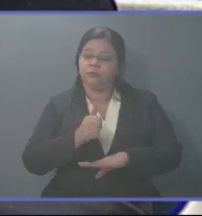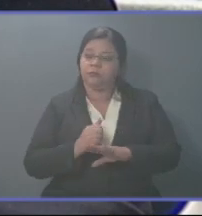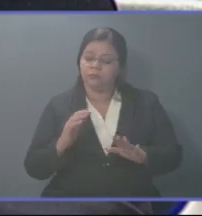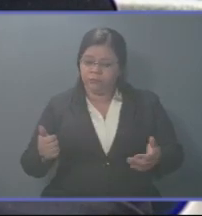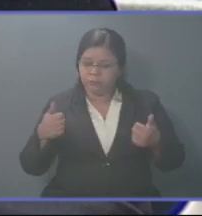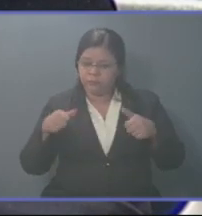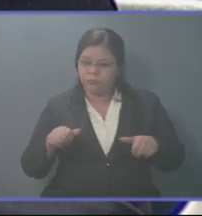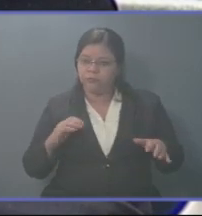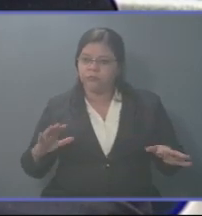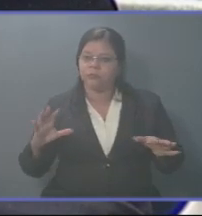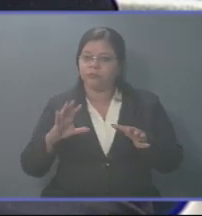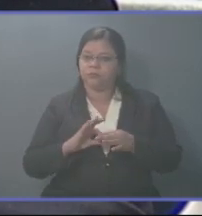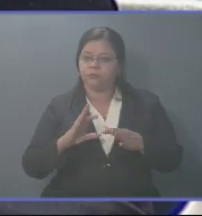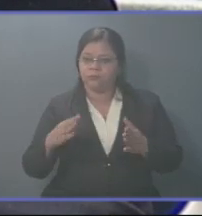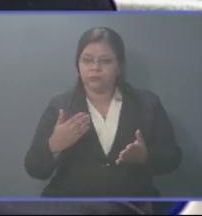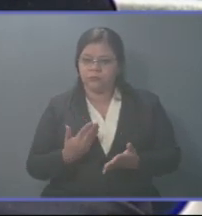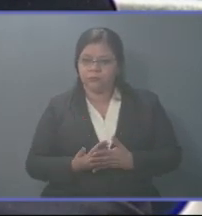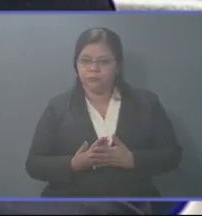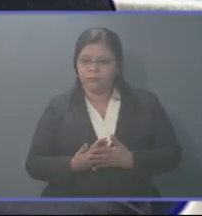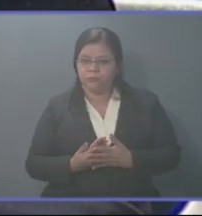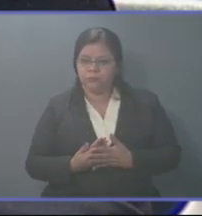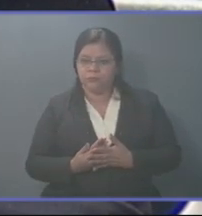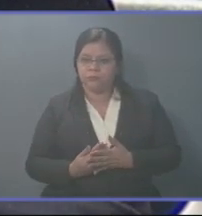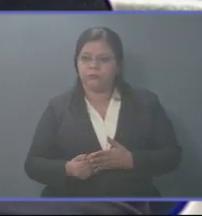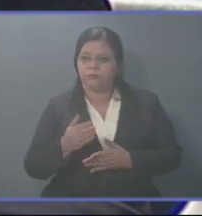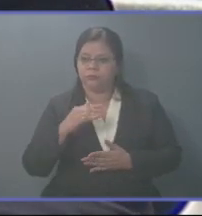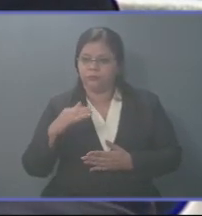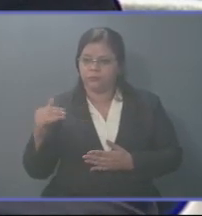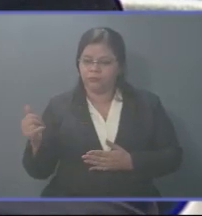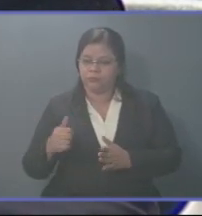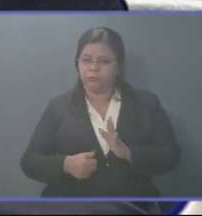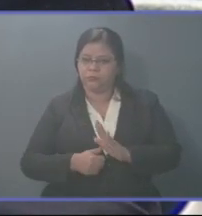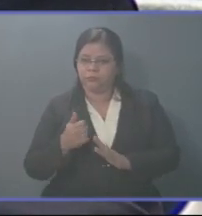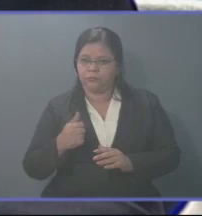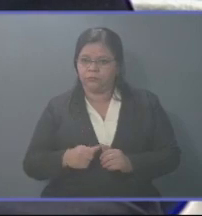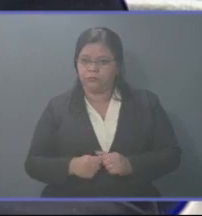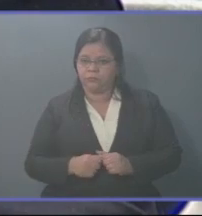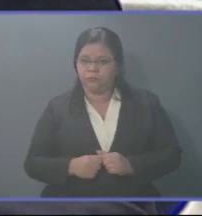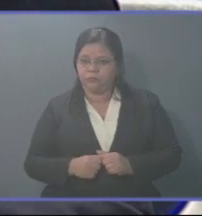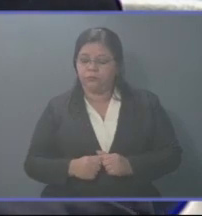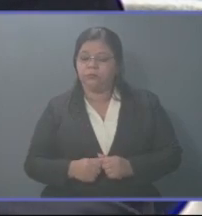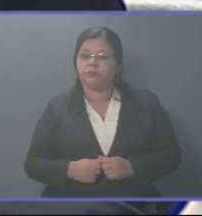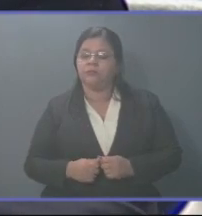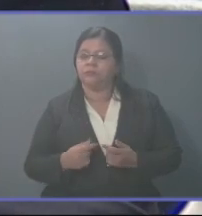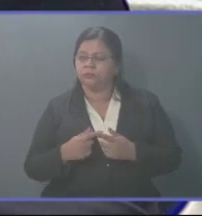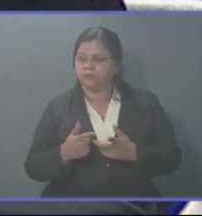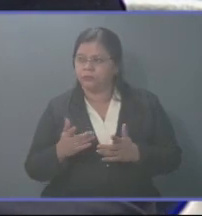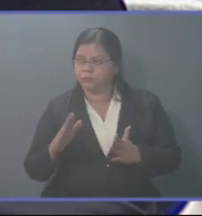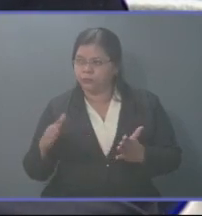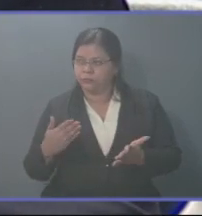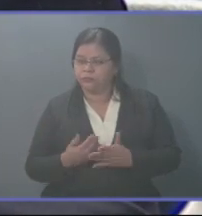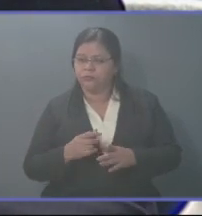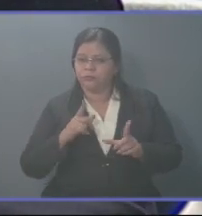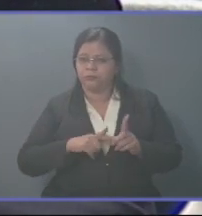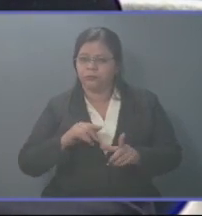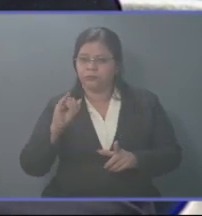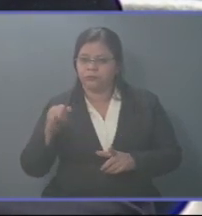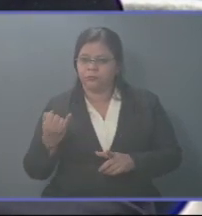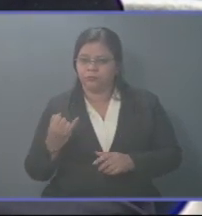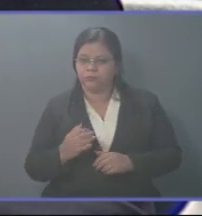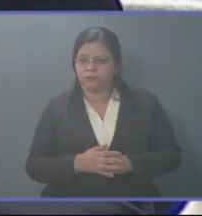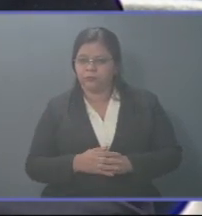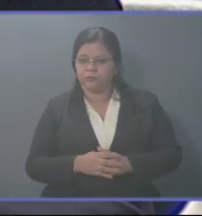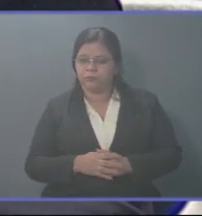con entidades nacionales e internacionales por el cumplimiento de sus objetivos. J.